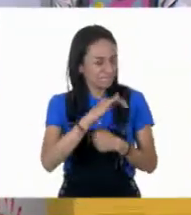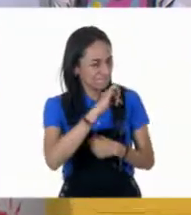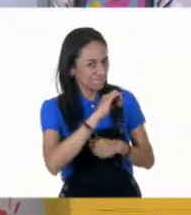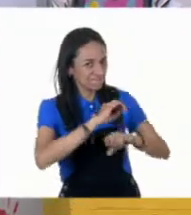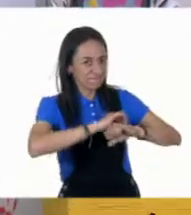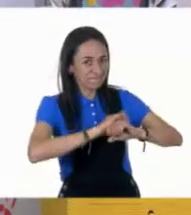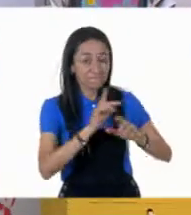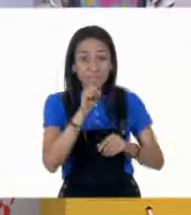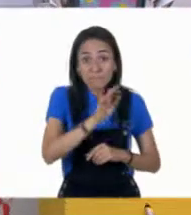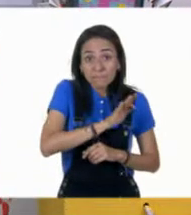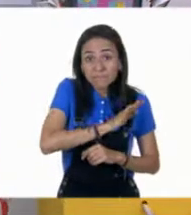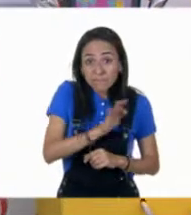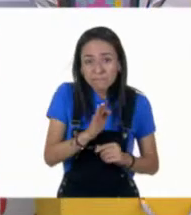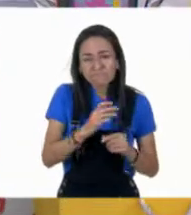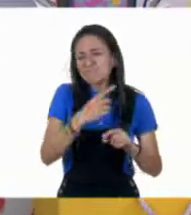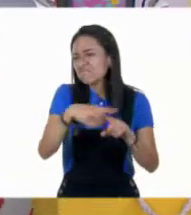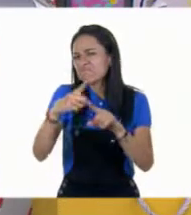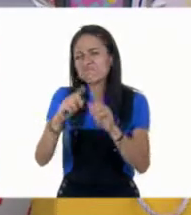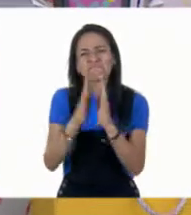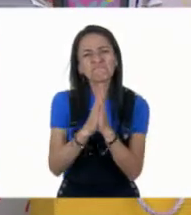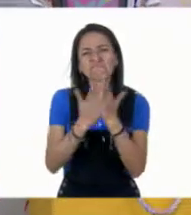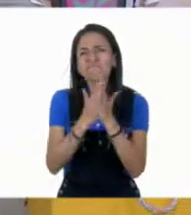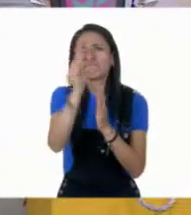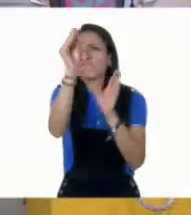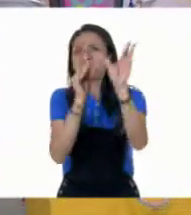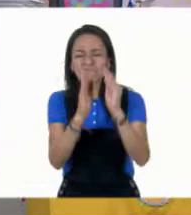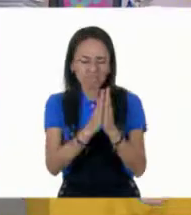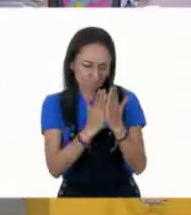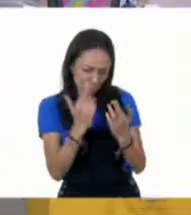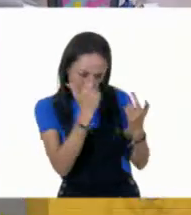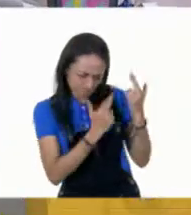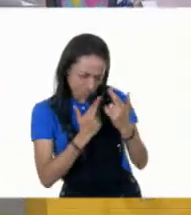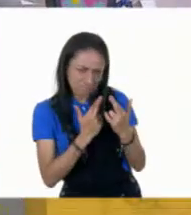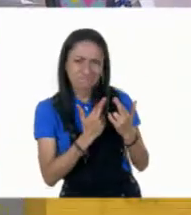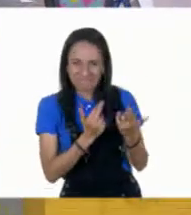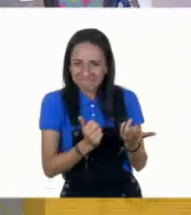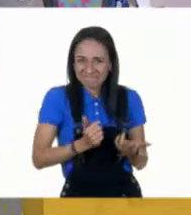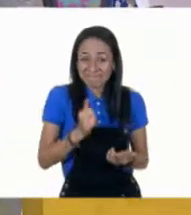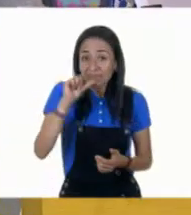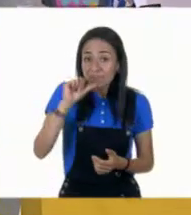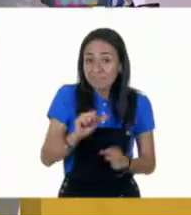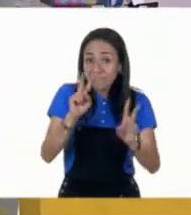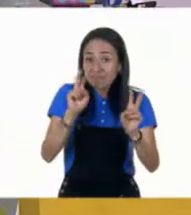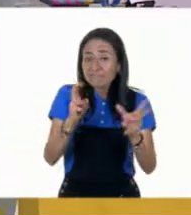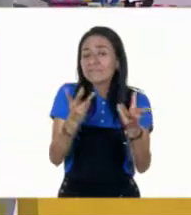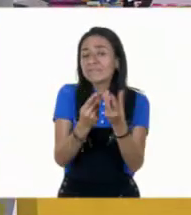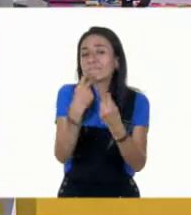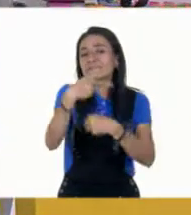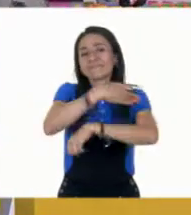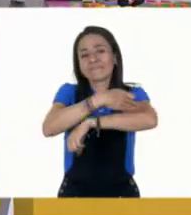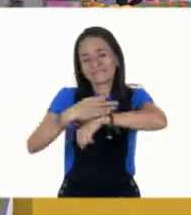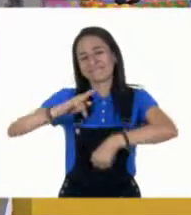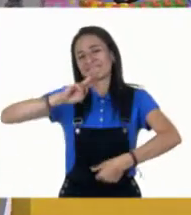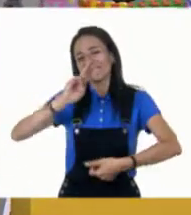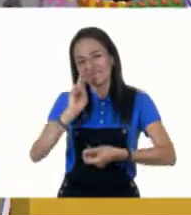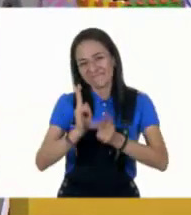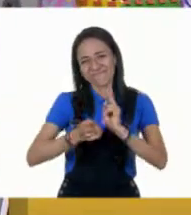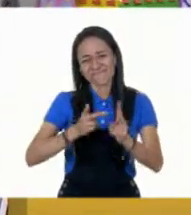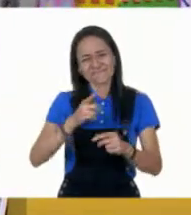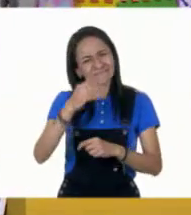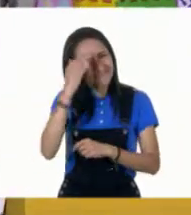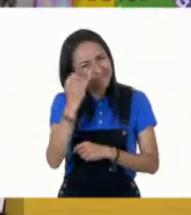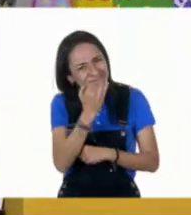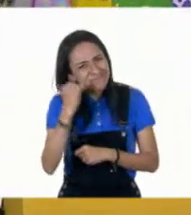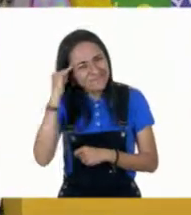te es posible, consulta otros libros y comenta el tema de hoy con tu familia. Si tienes la fortuna de hablar una lengua indígena, aprovecha